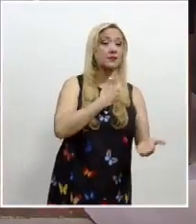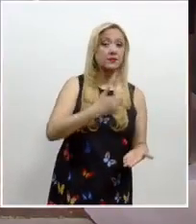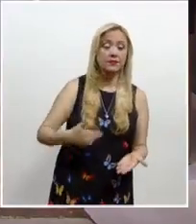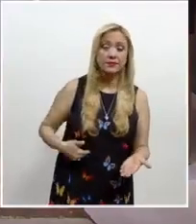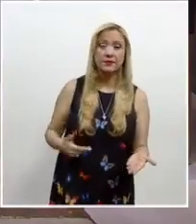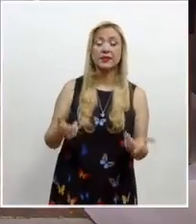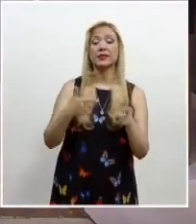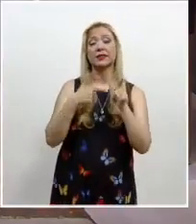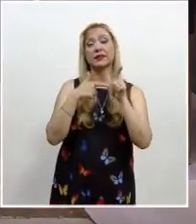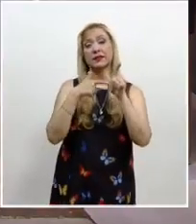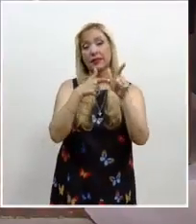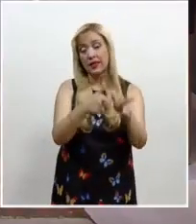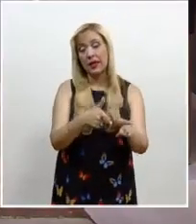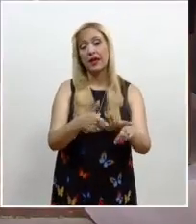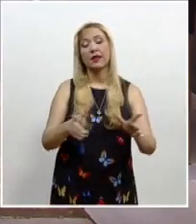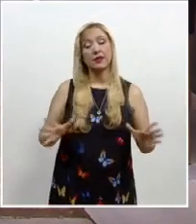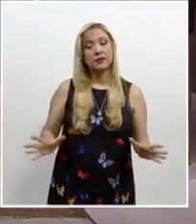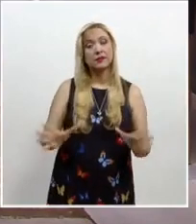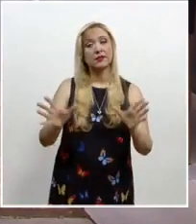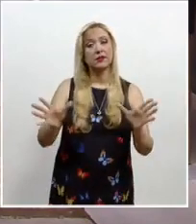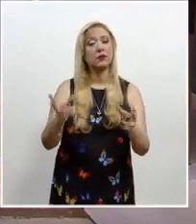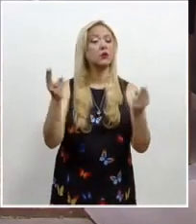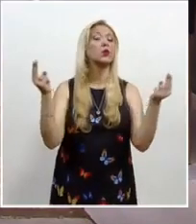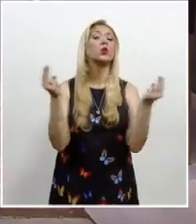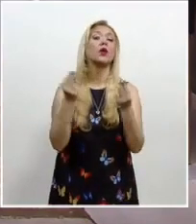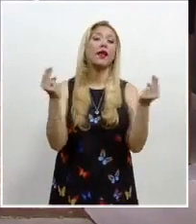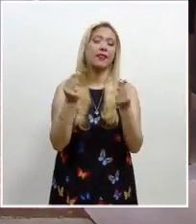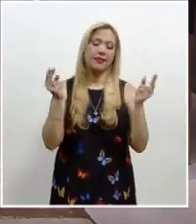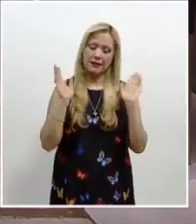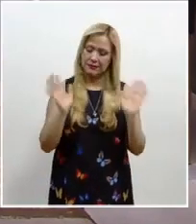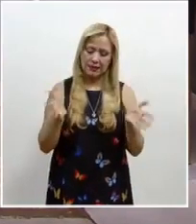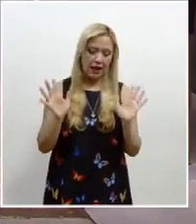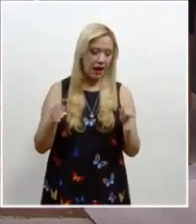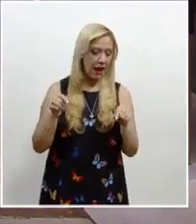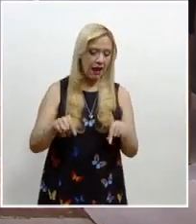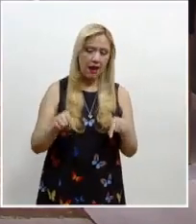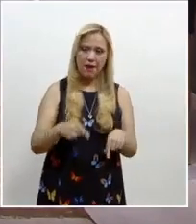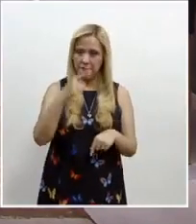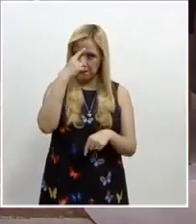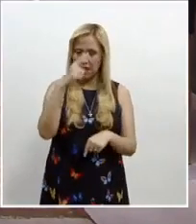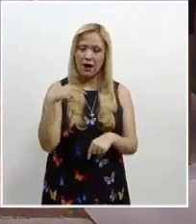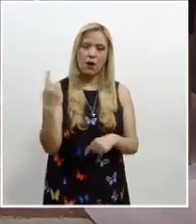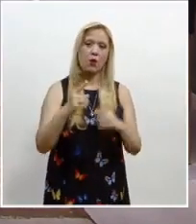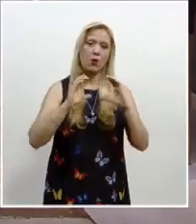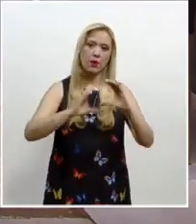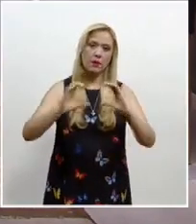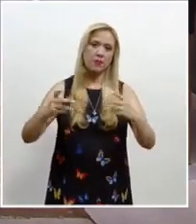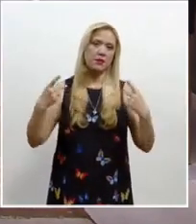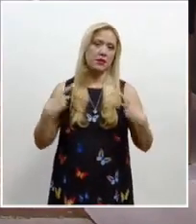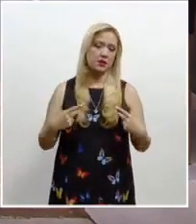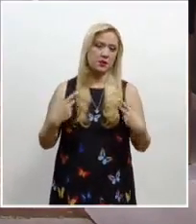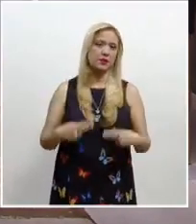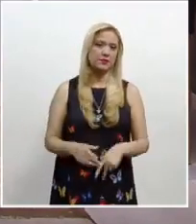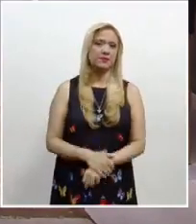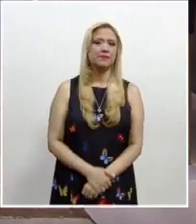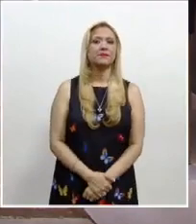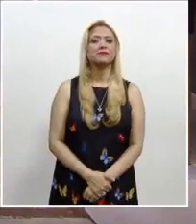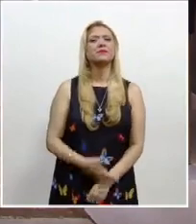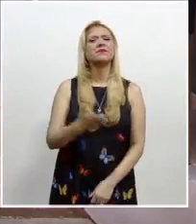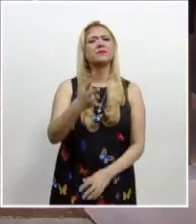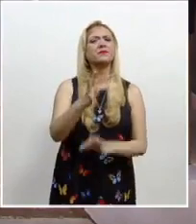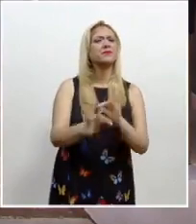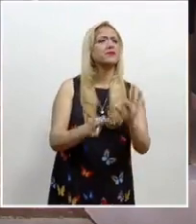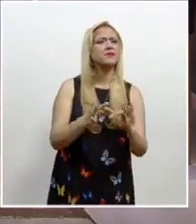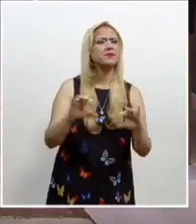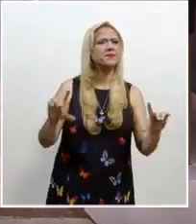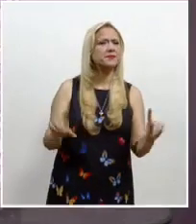pues sigamos empujando esto porque urge este Sistema Nacional de Cuidados y lo vamos a hacer con mucho gusto. ¿Cuáles serían tus conclusiones,